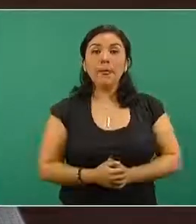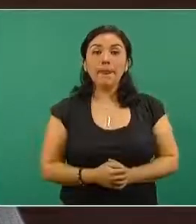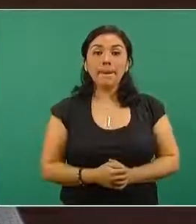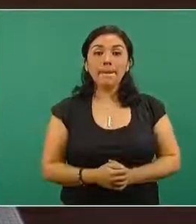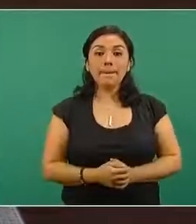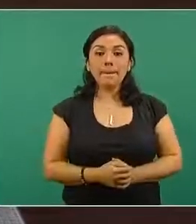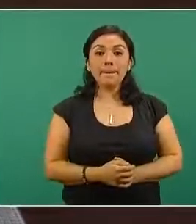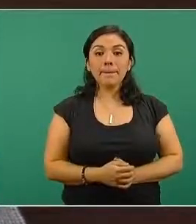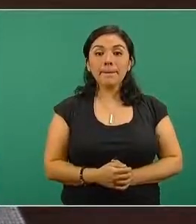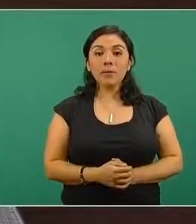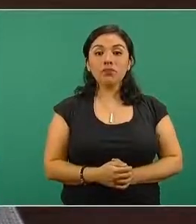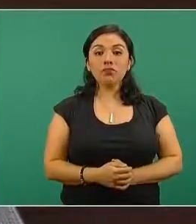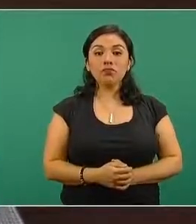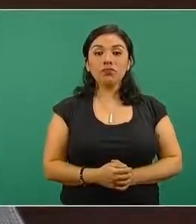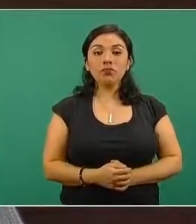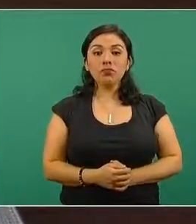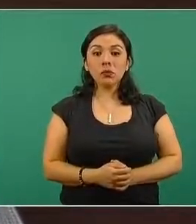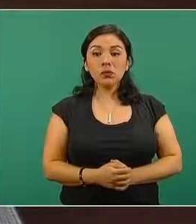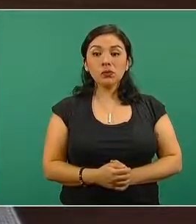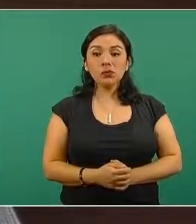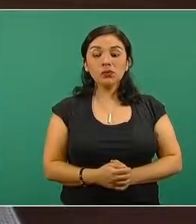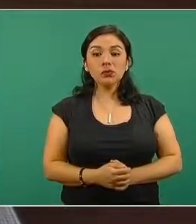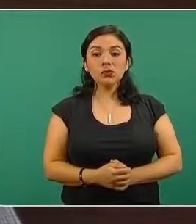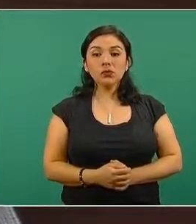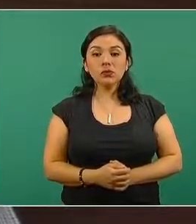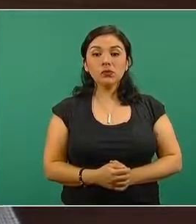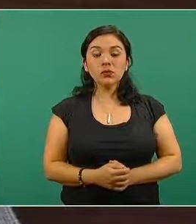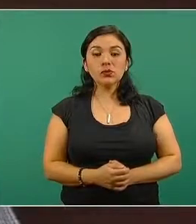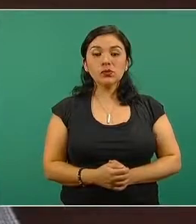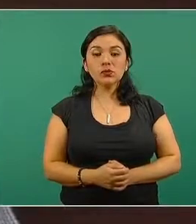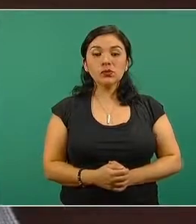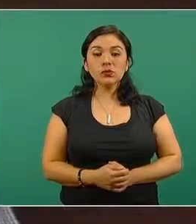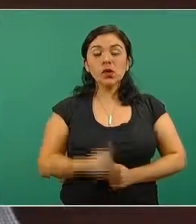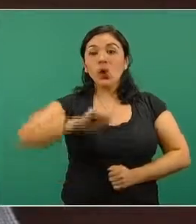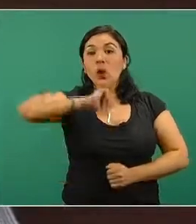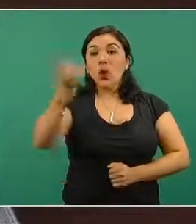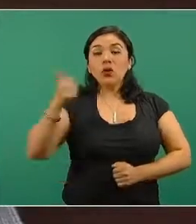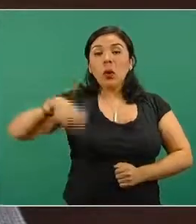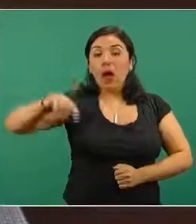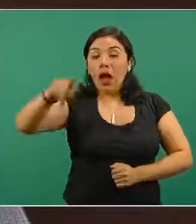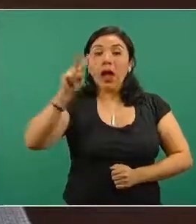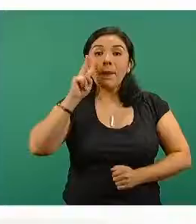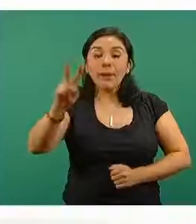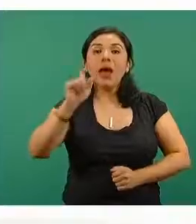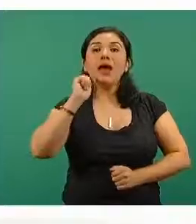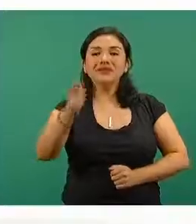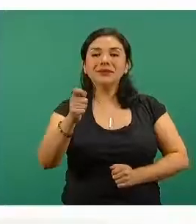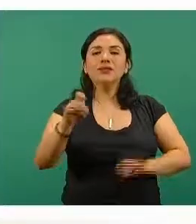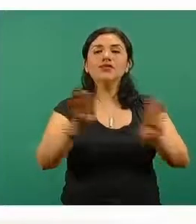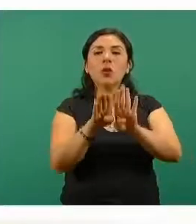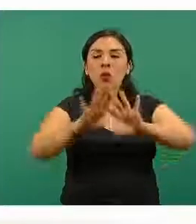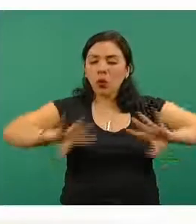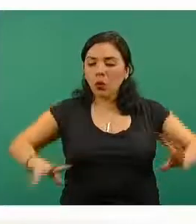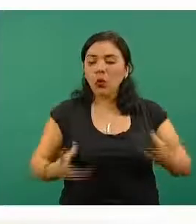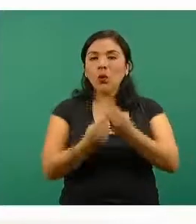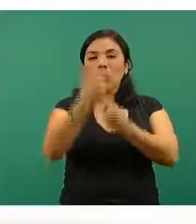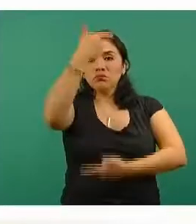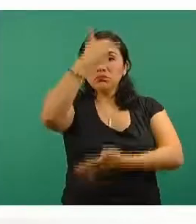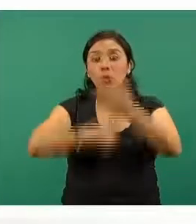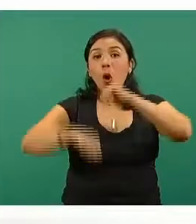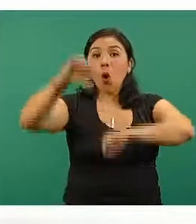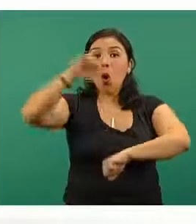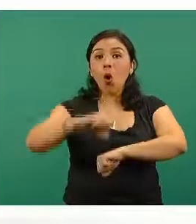favor. En la siguiente diapositiva lo que vemos es el acumulado. Esto es el total de dosis, y al día de